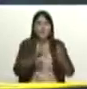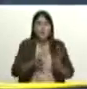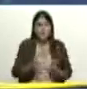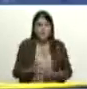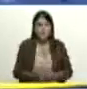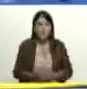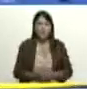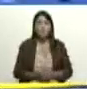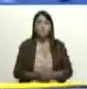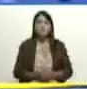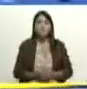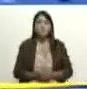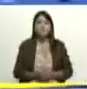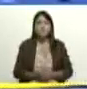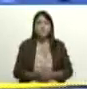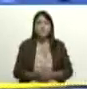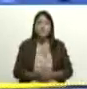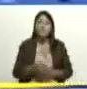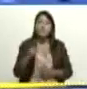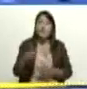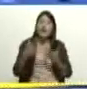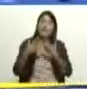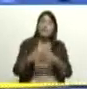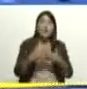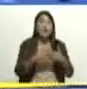hacia lo productivo,